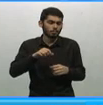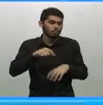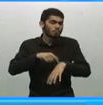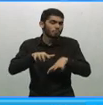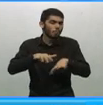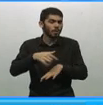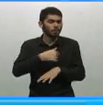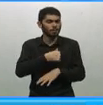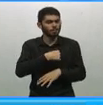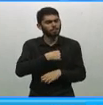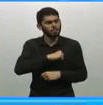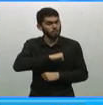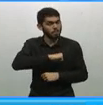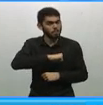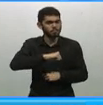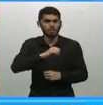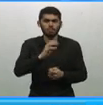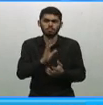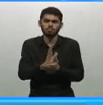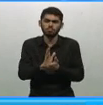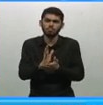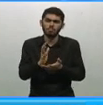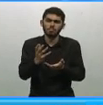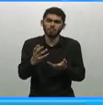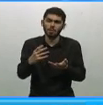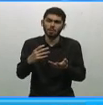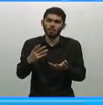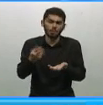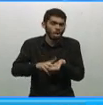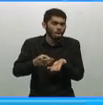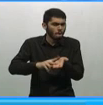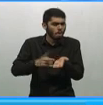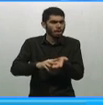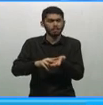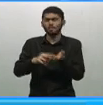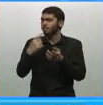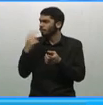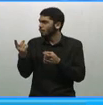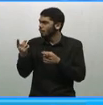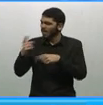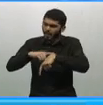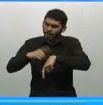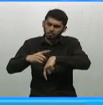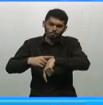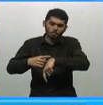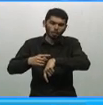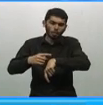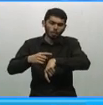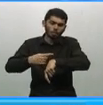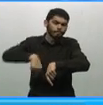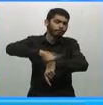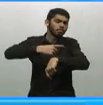veces se repiten como de cassette y Pero uno las entiende ahora volviendo el tiempo atrás eh